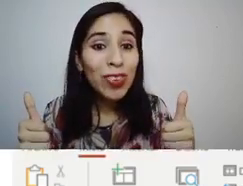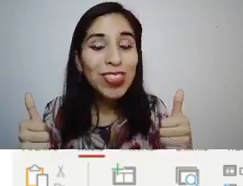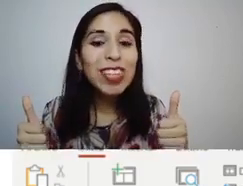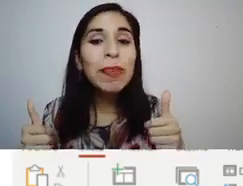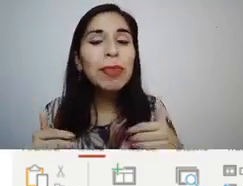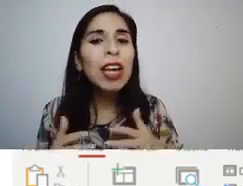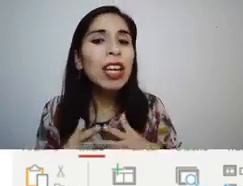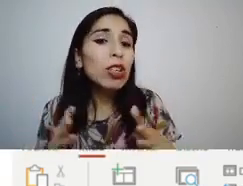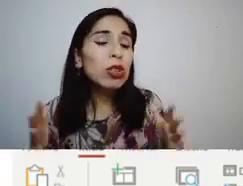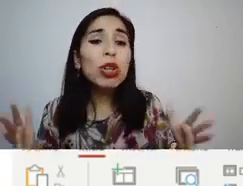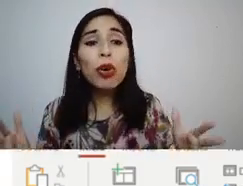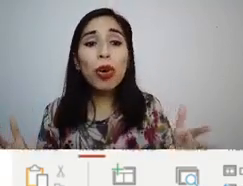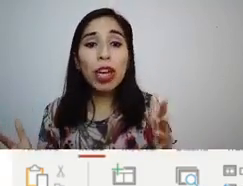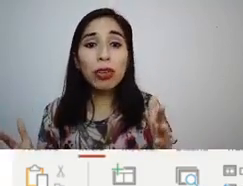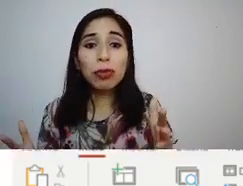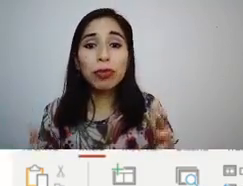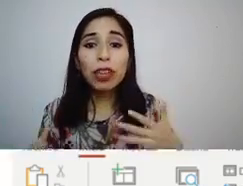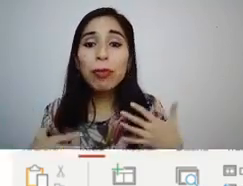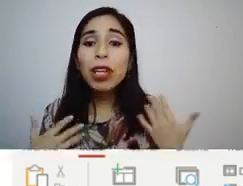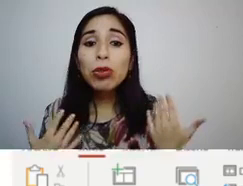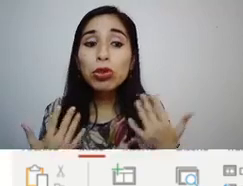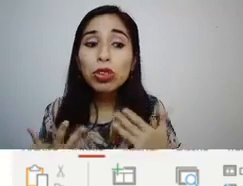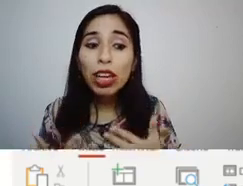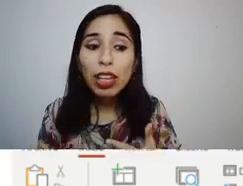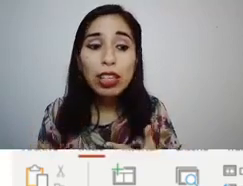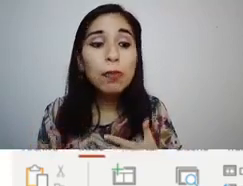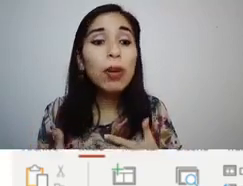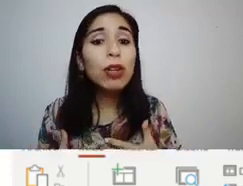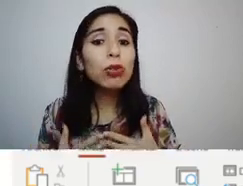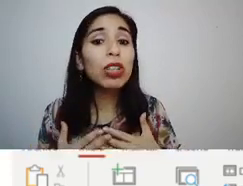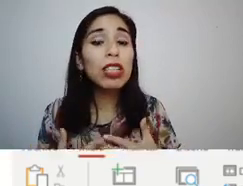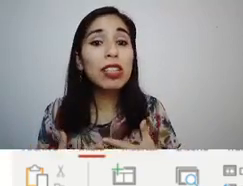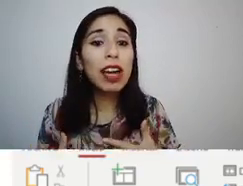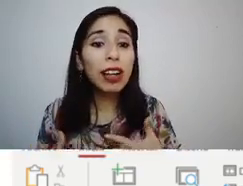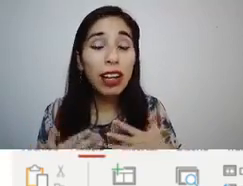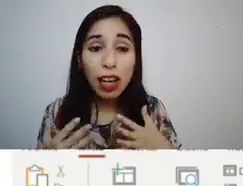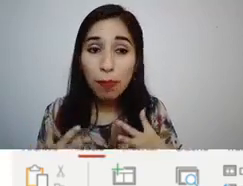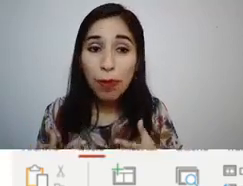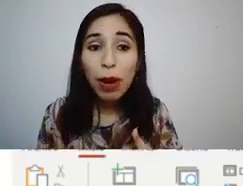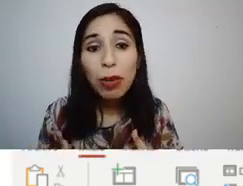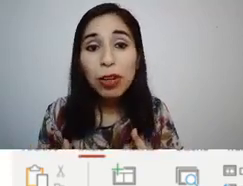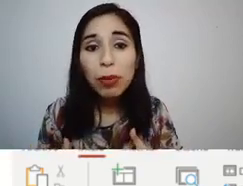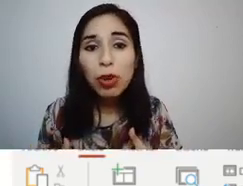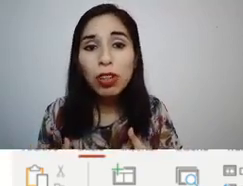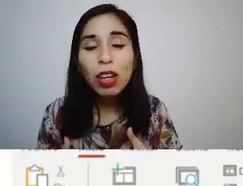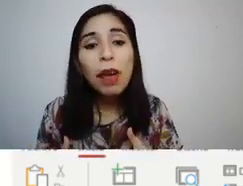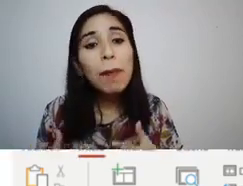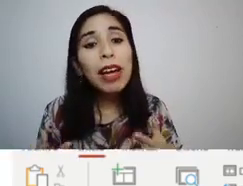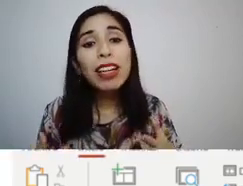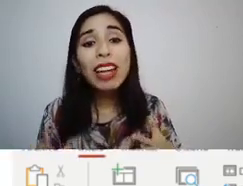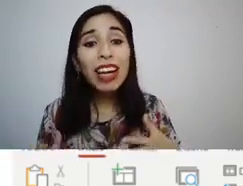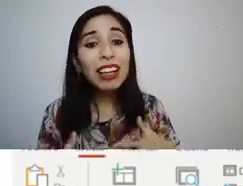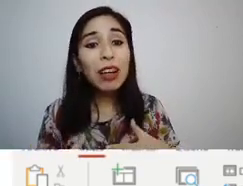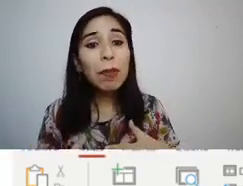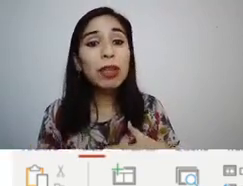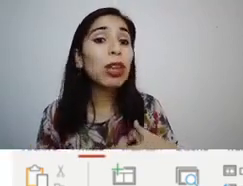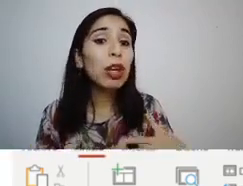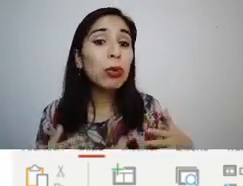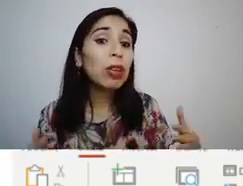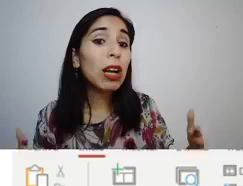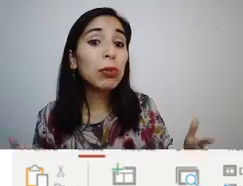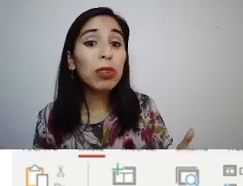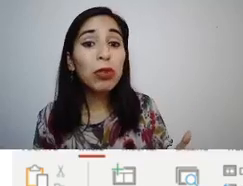sí y no sólo hoy también ustedes pueden utilizar el powerpoint para crear de